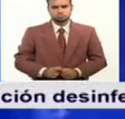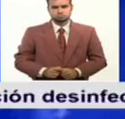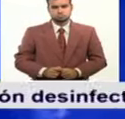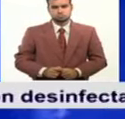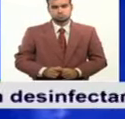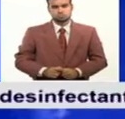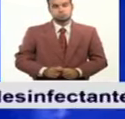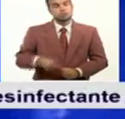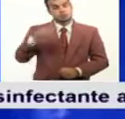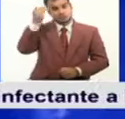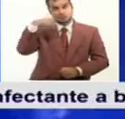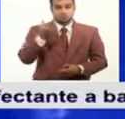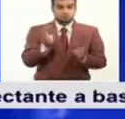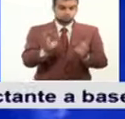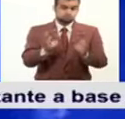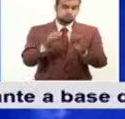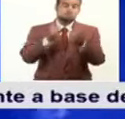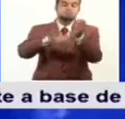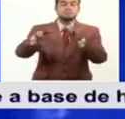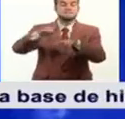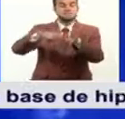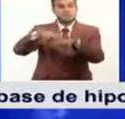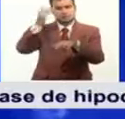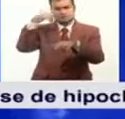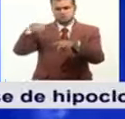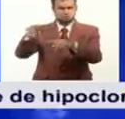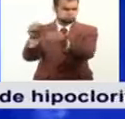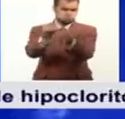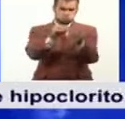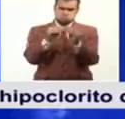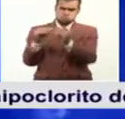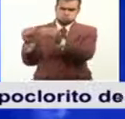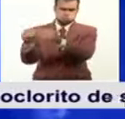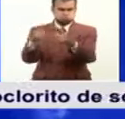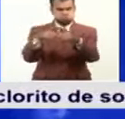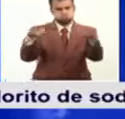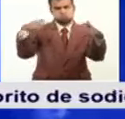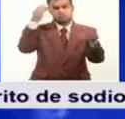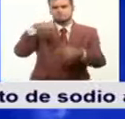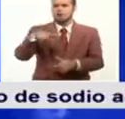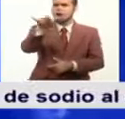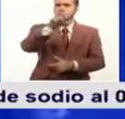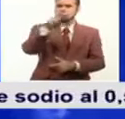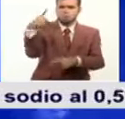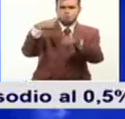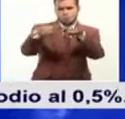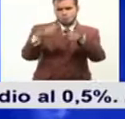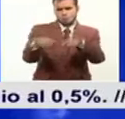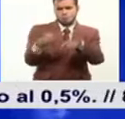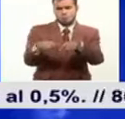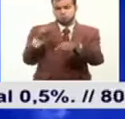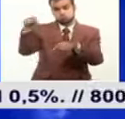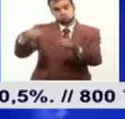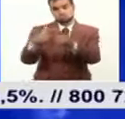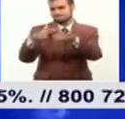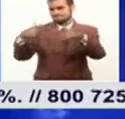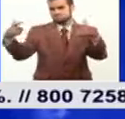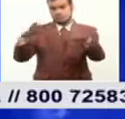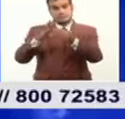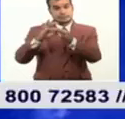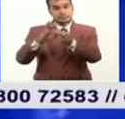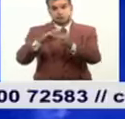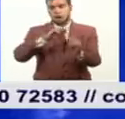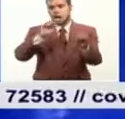estando en relación con la transmisión, los aeropuertos y toda la actividad que se desarrolla